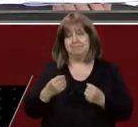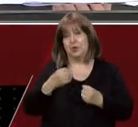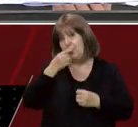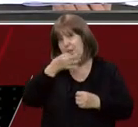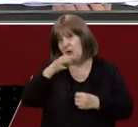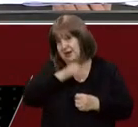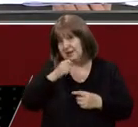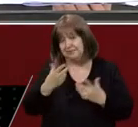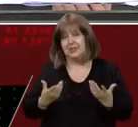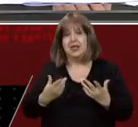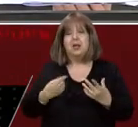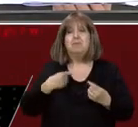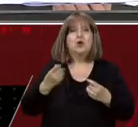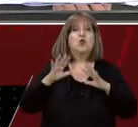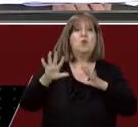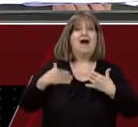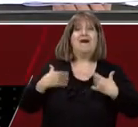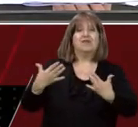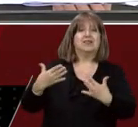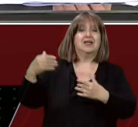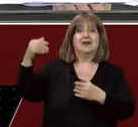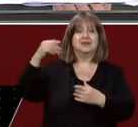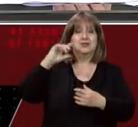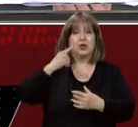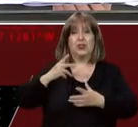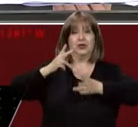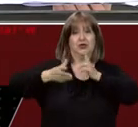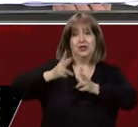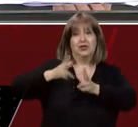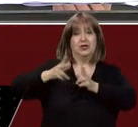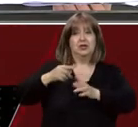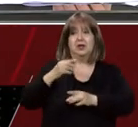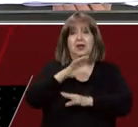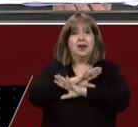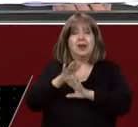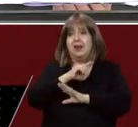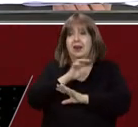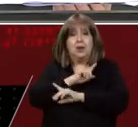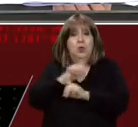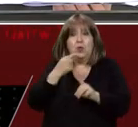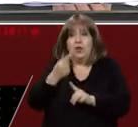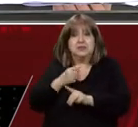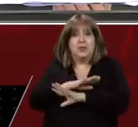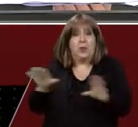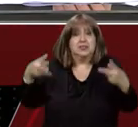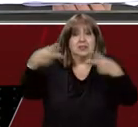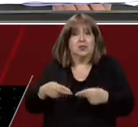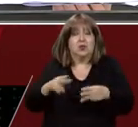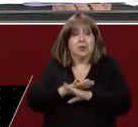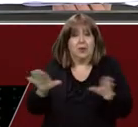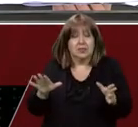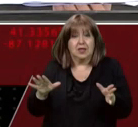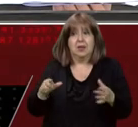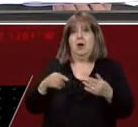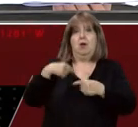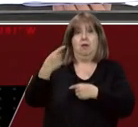dominó. Se entiende. Pero cómo se afectan ellos permanentemente. Total. Y nadie dice basta. Uno se va a la corte y les pide y la corte les